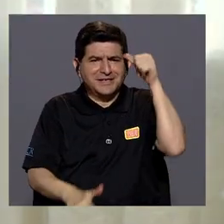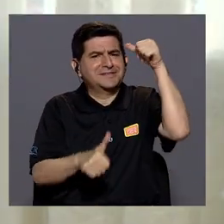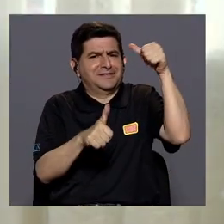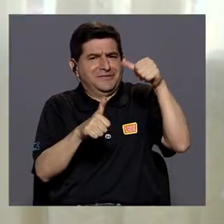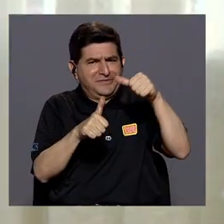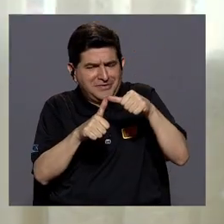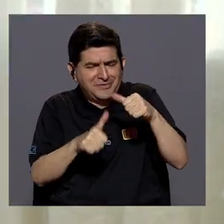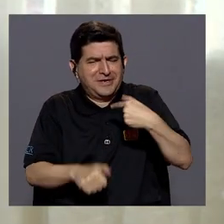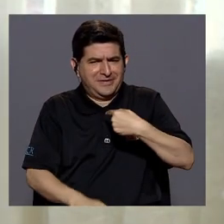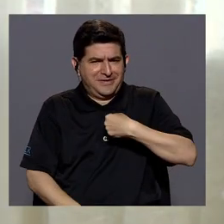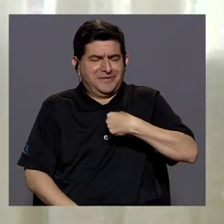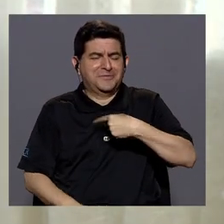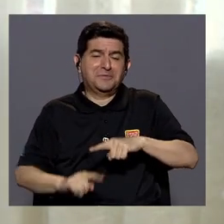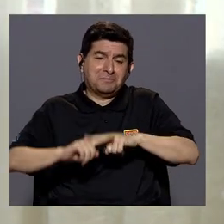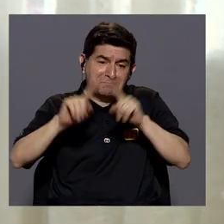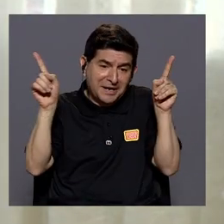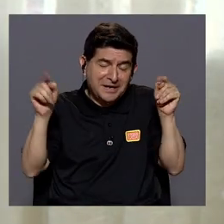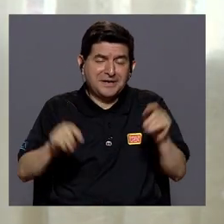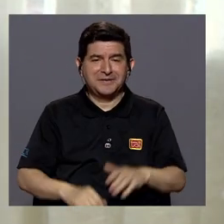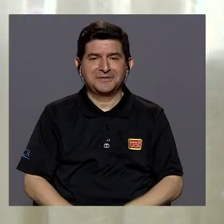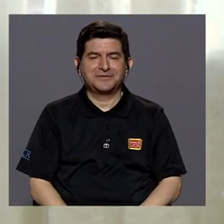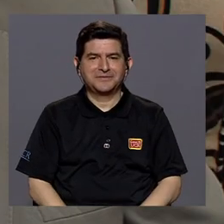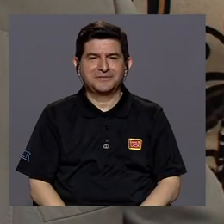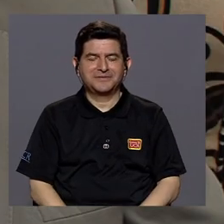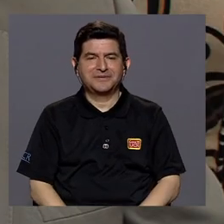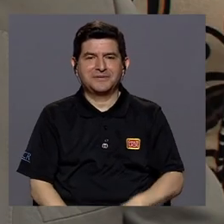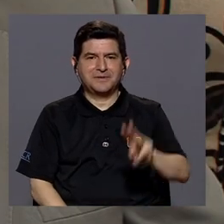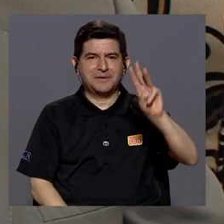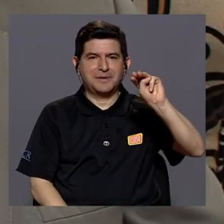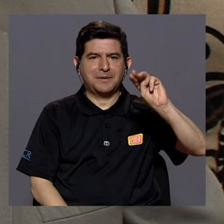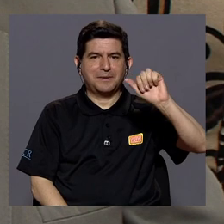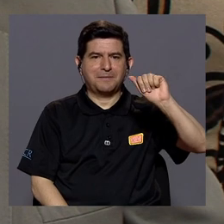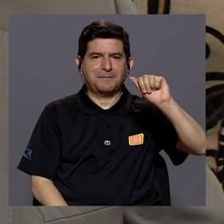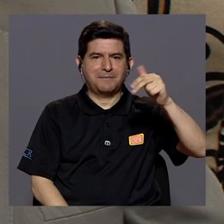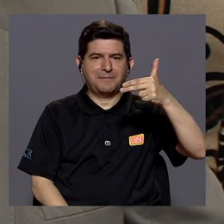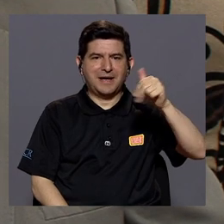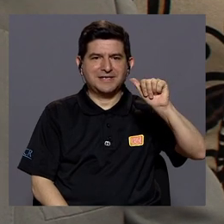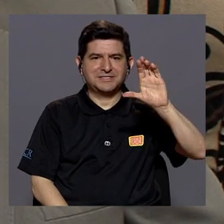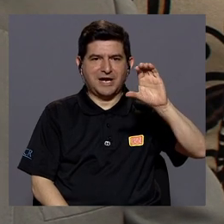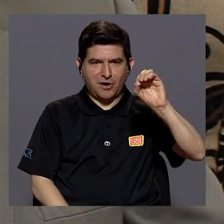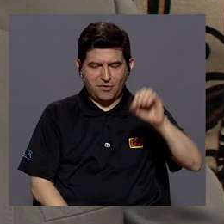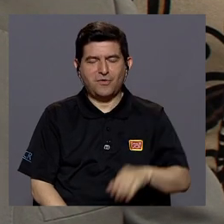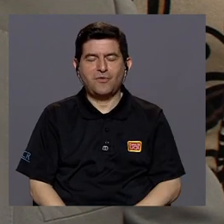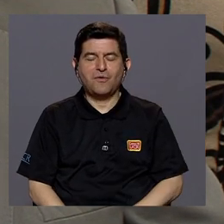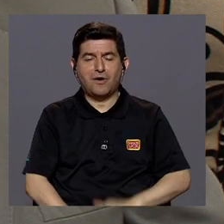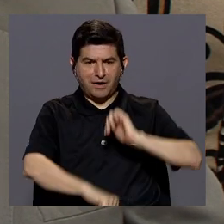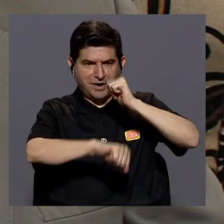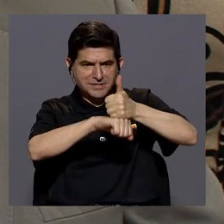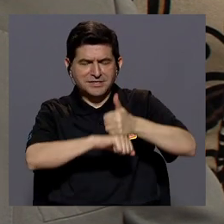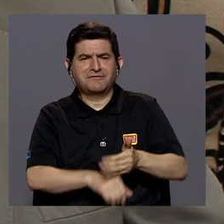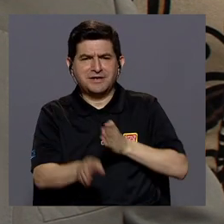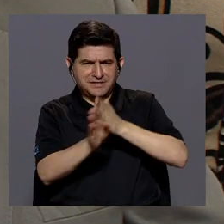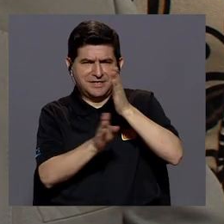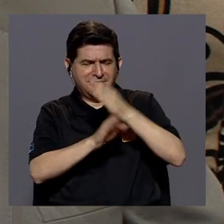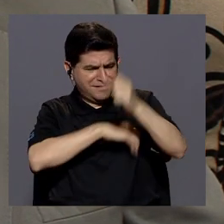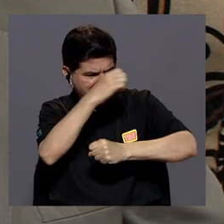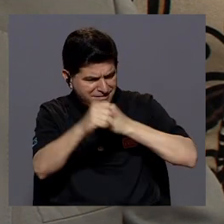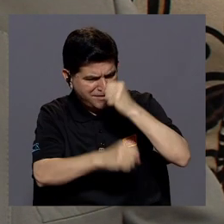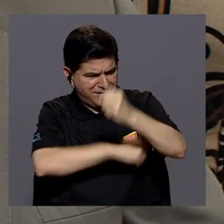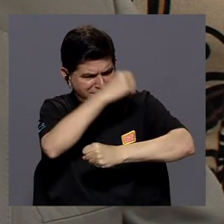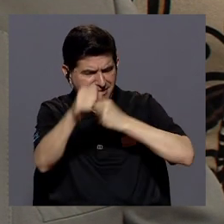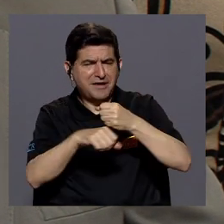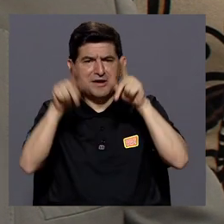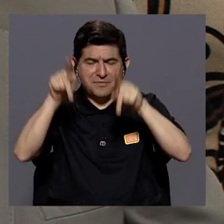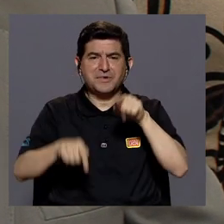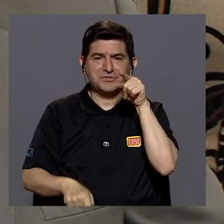que lo recuerde a uno, pero... Bueno, el Machaco ha marcado una trayectoria de muchos años, así que yo creo que mucha gente lo